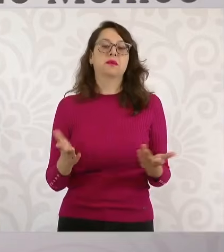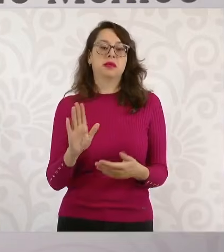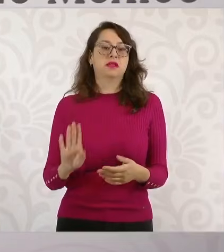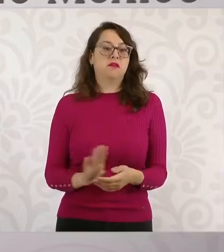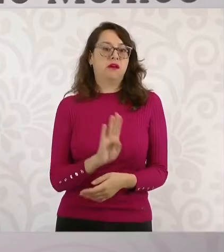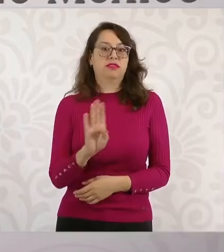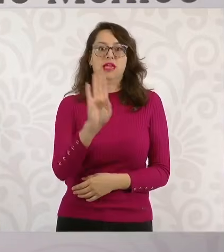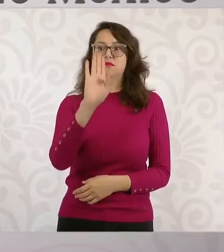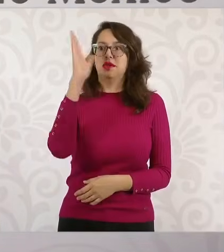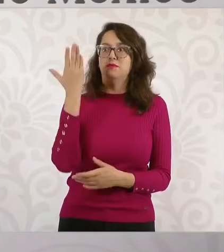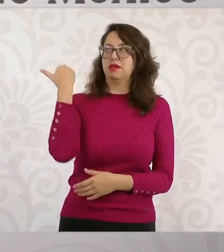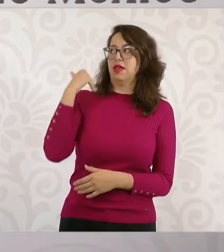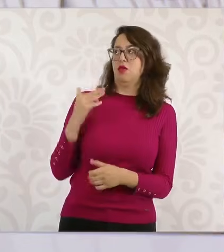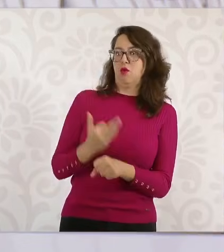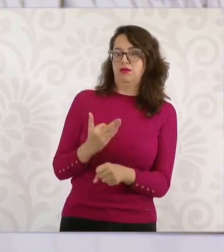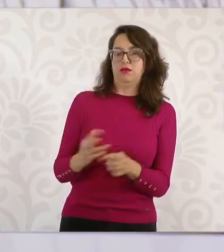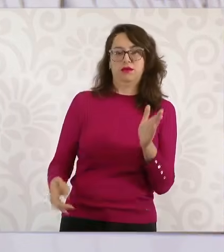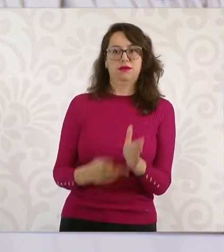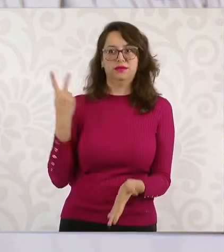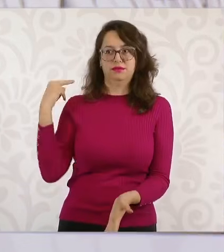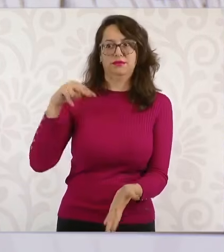pasado regresaron.